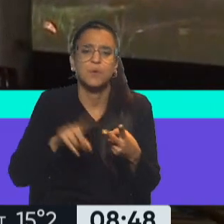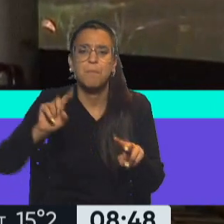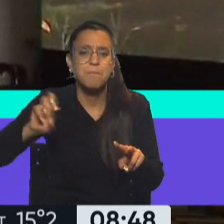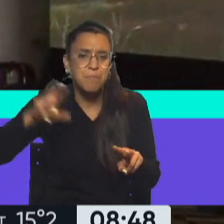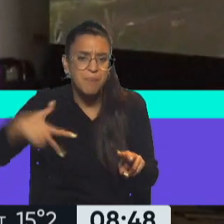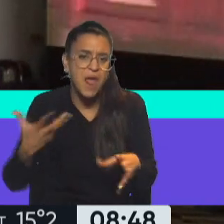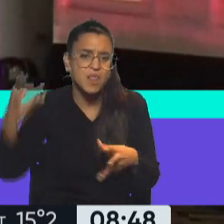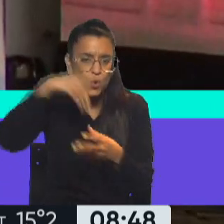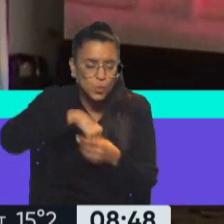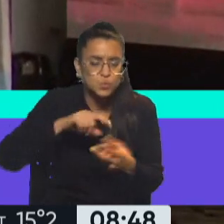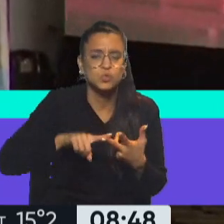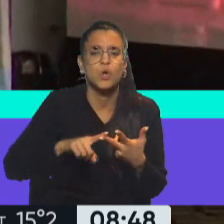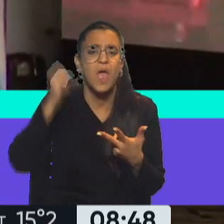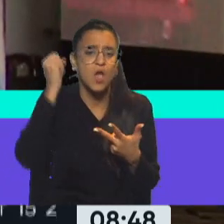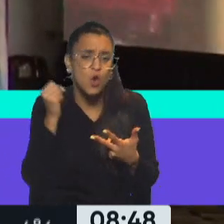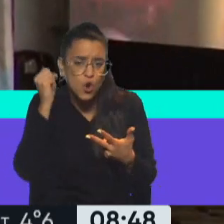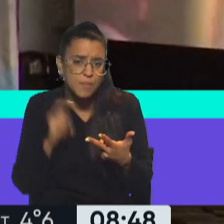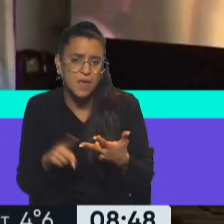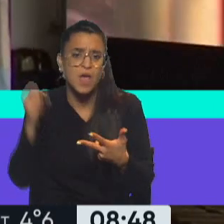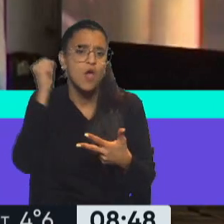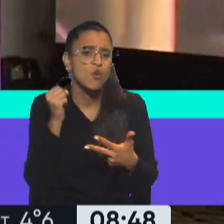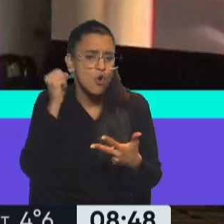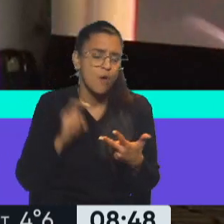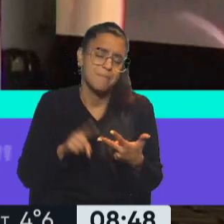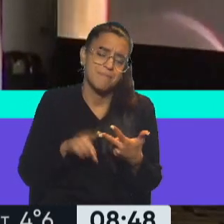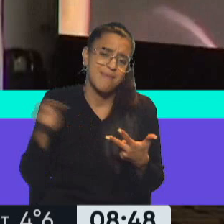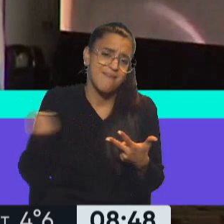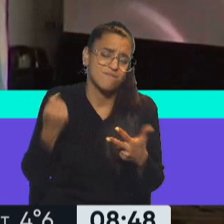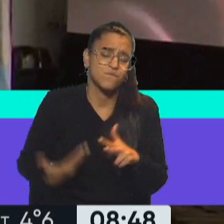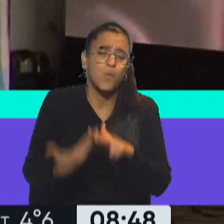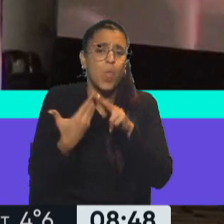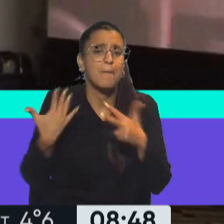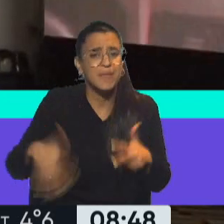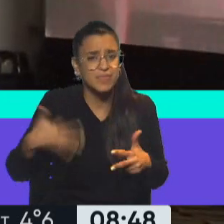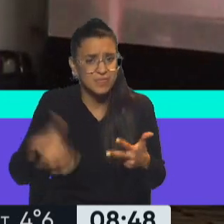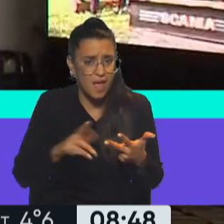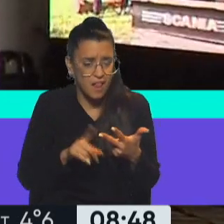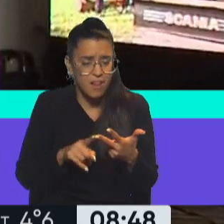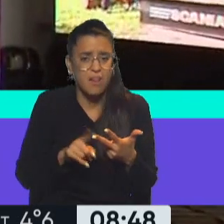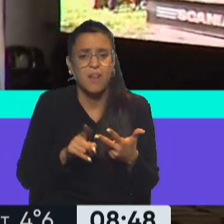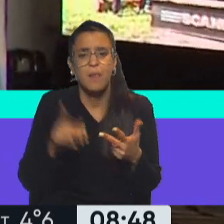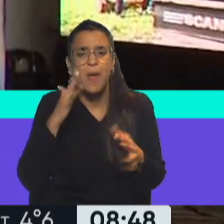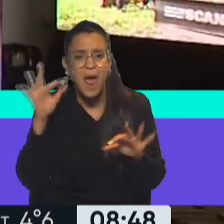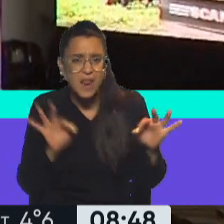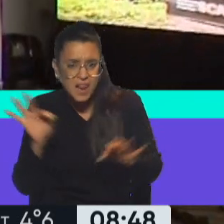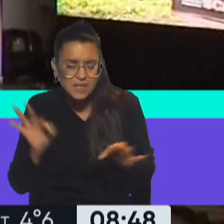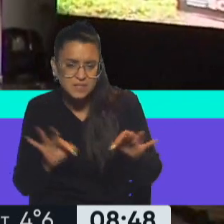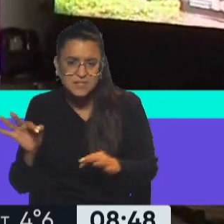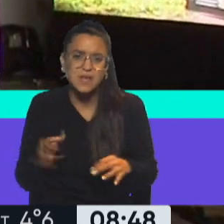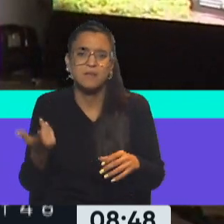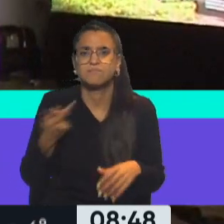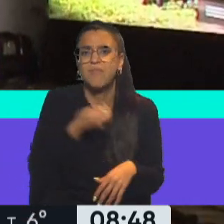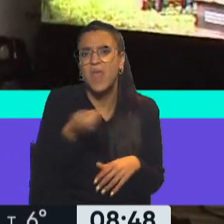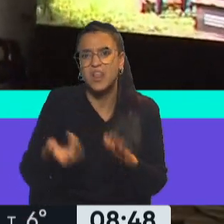políticas de inclusión, la economía es un factor fundamental a la hora de analizar el incremento del